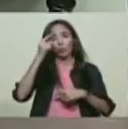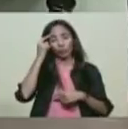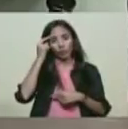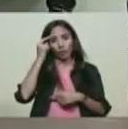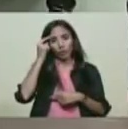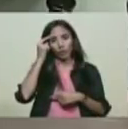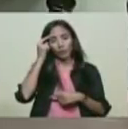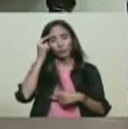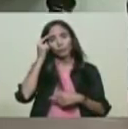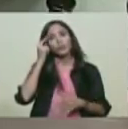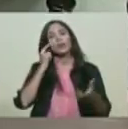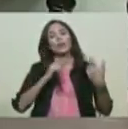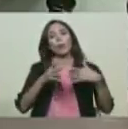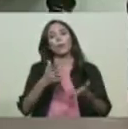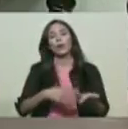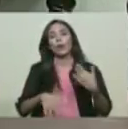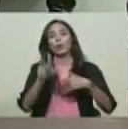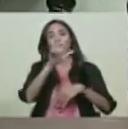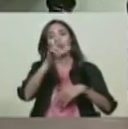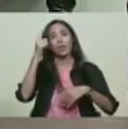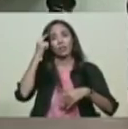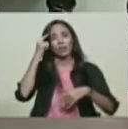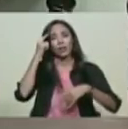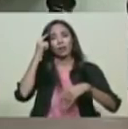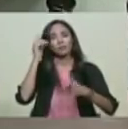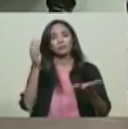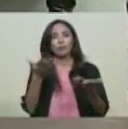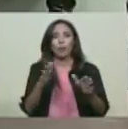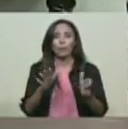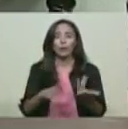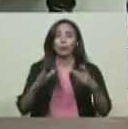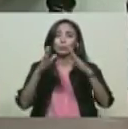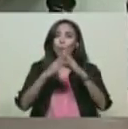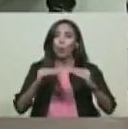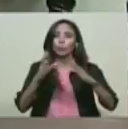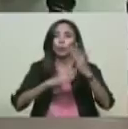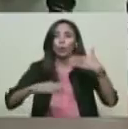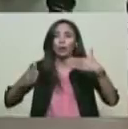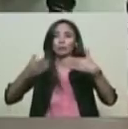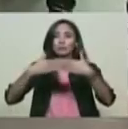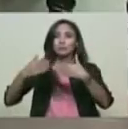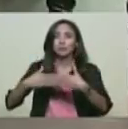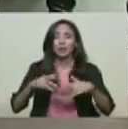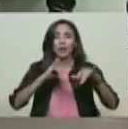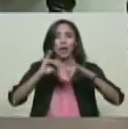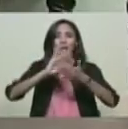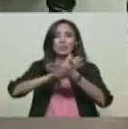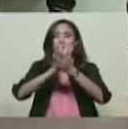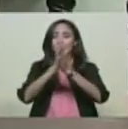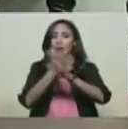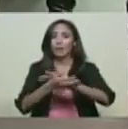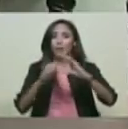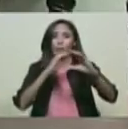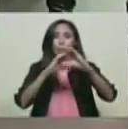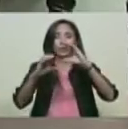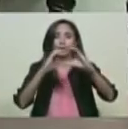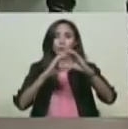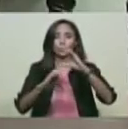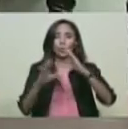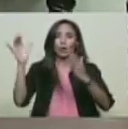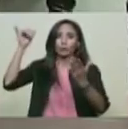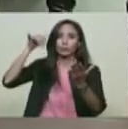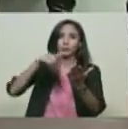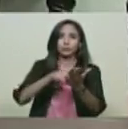y durante 72 horas se cierran todas las comunicaciones por aire y mar con